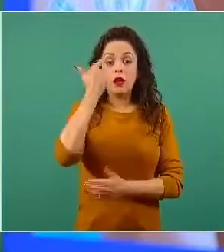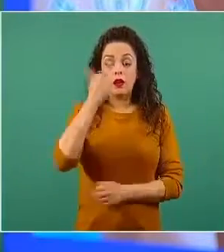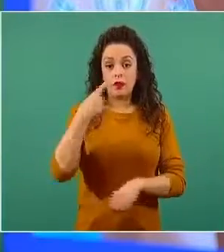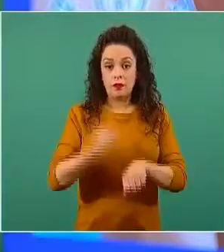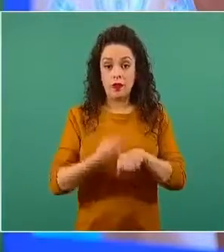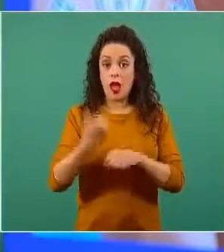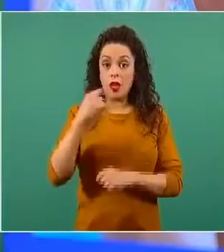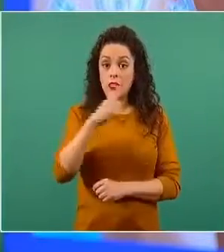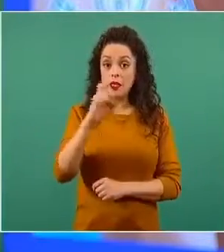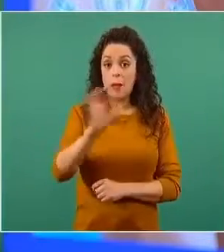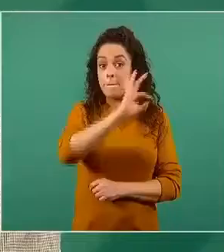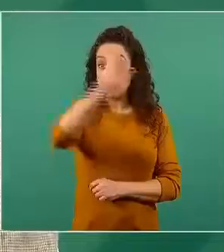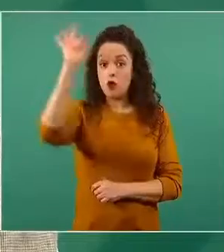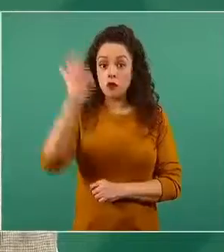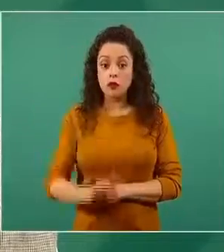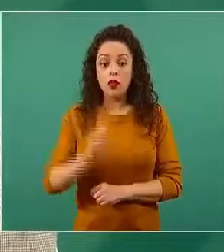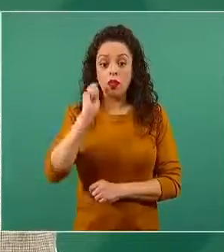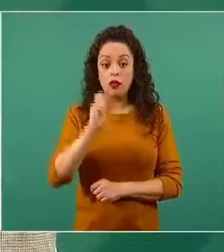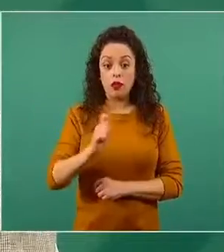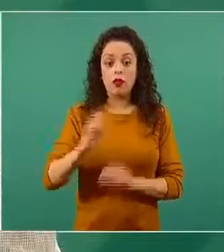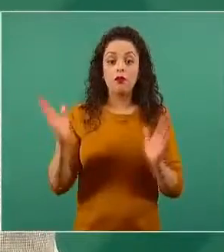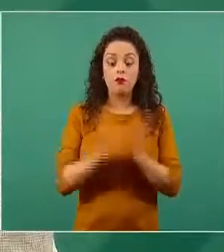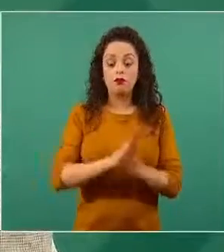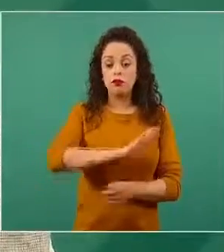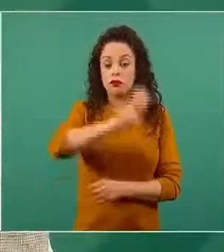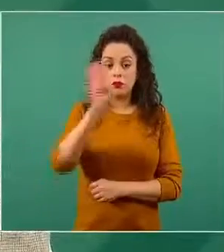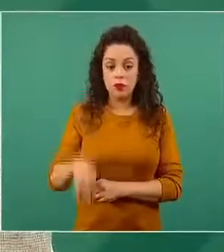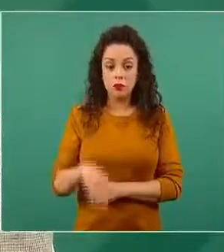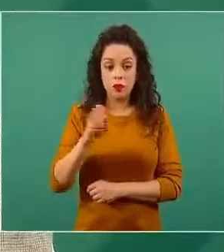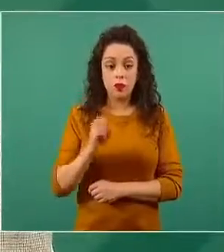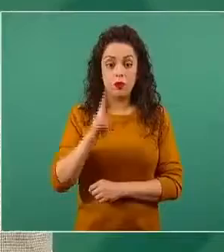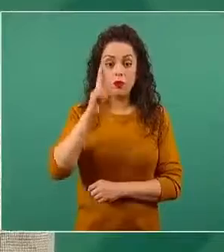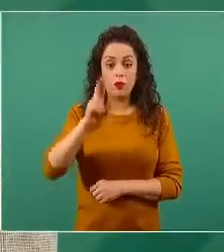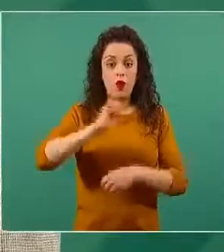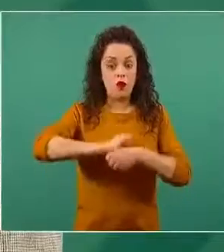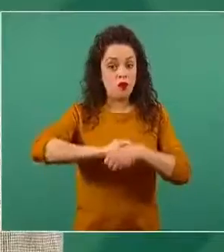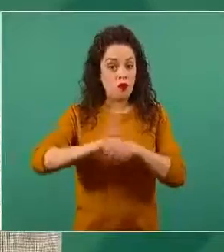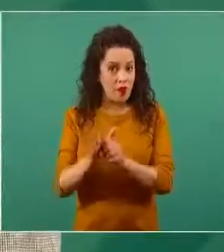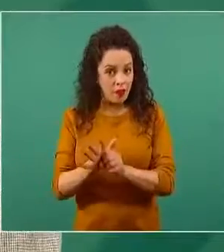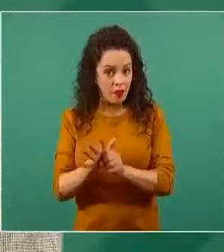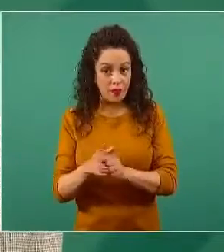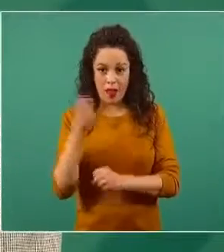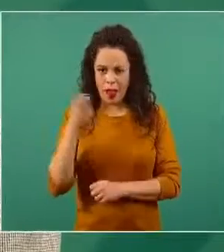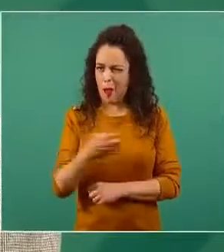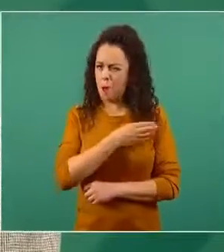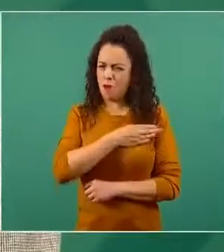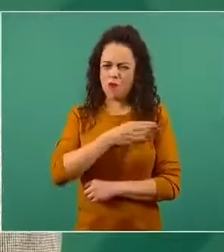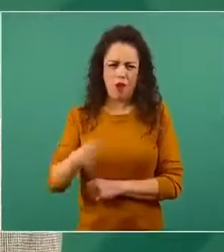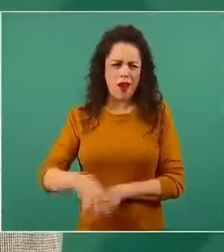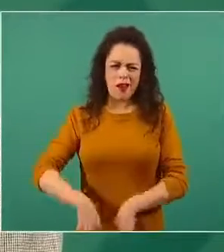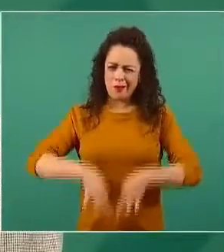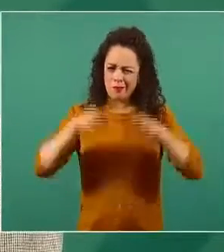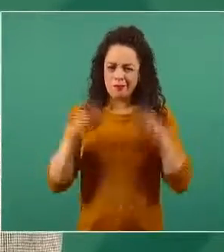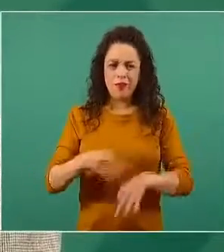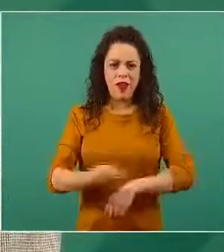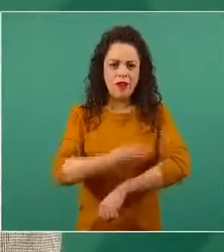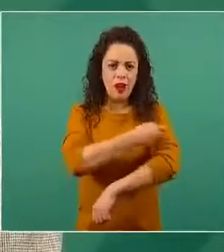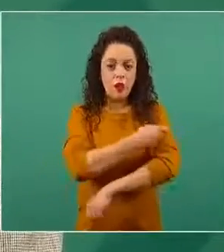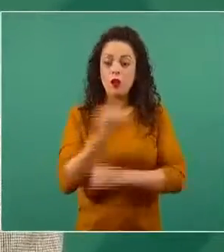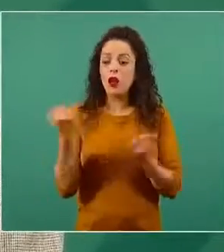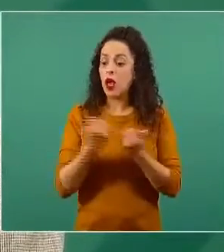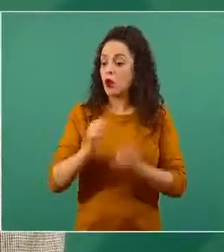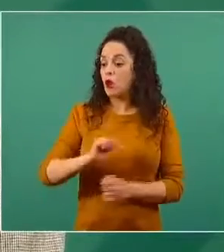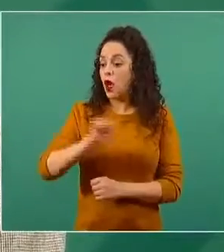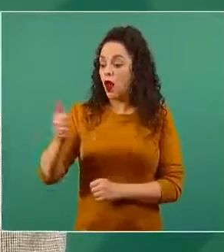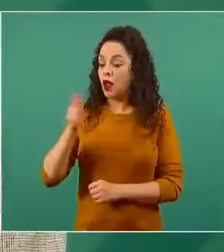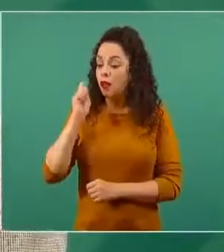100% contra la muerte causada por COVID. Es una muy buena vacuna. Como ocurre con todas las demás vacunas, su